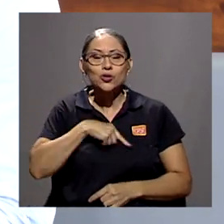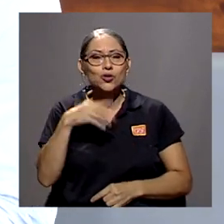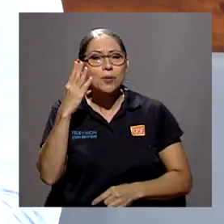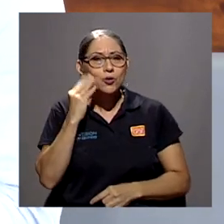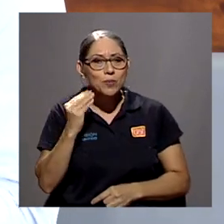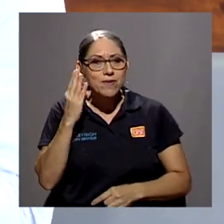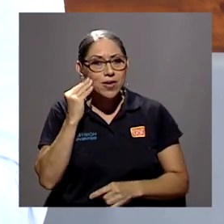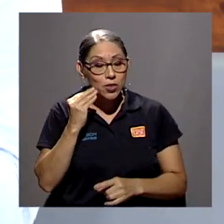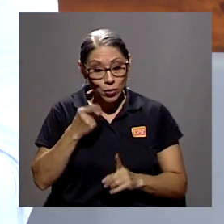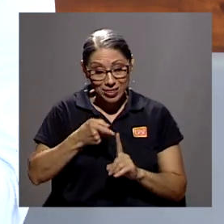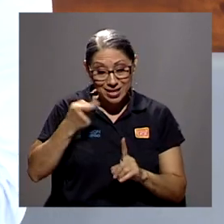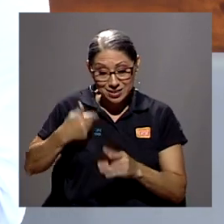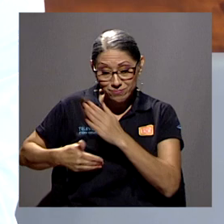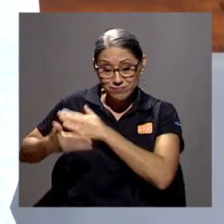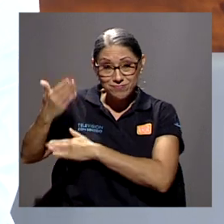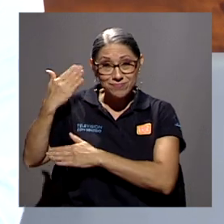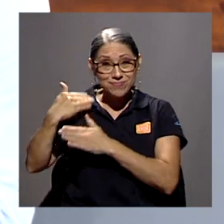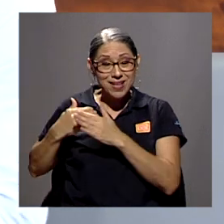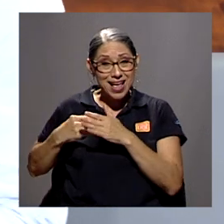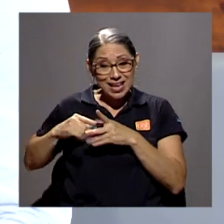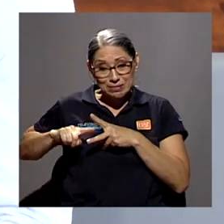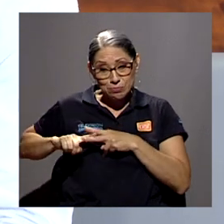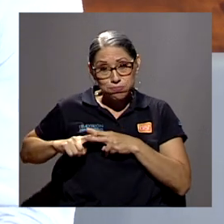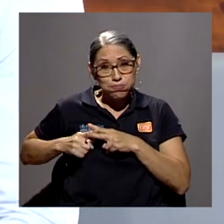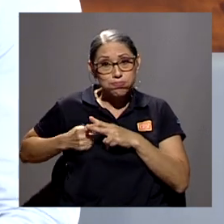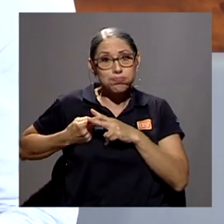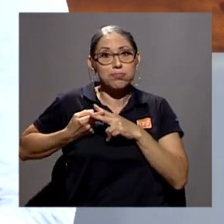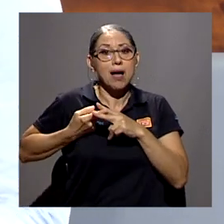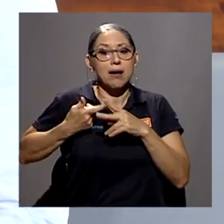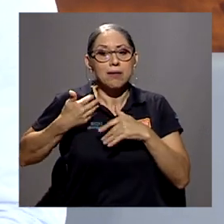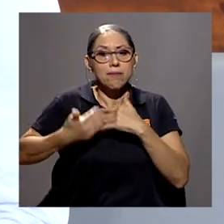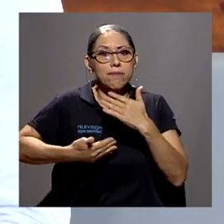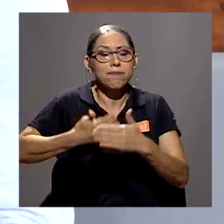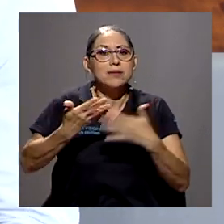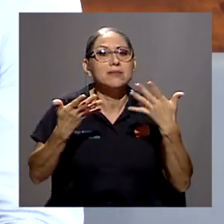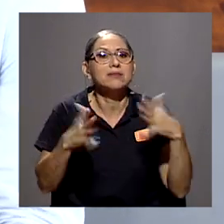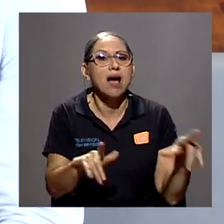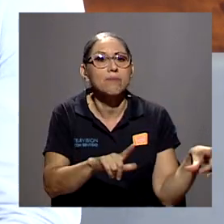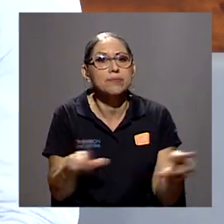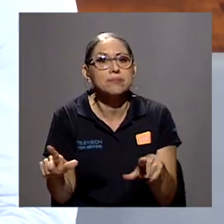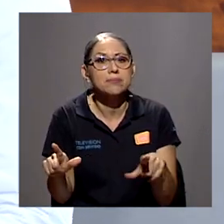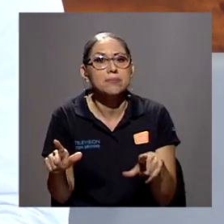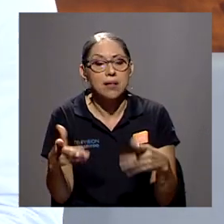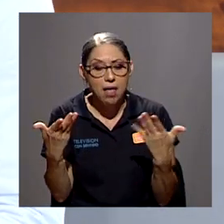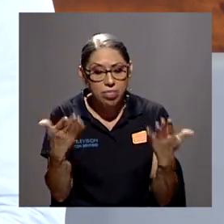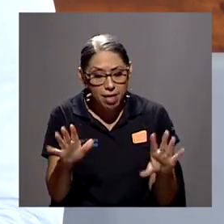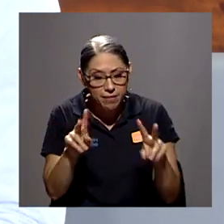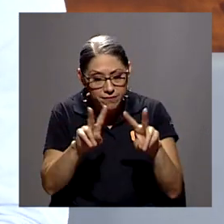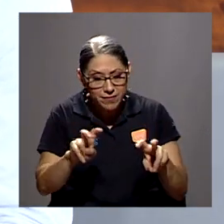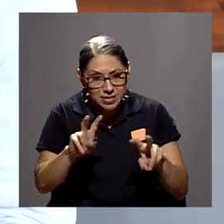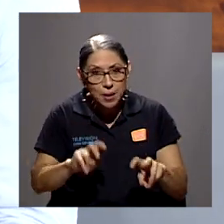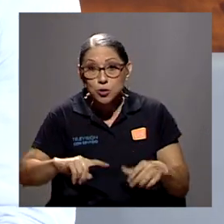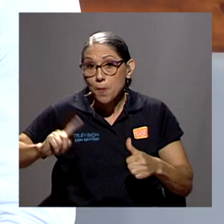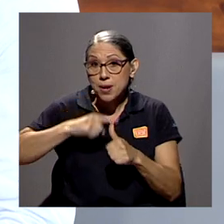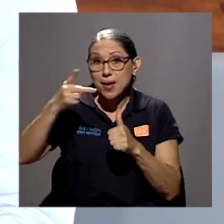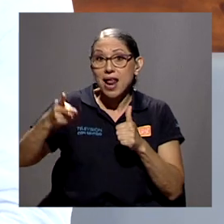creación hasta la pieza hecha cuando la traemos la revisamos una primera interpretación con orquesta de la universidad